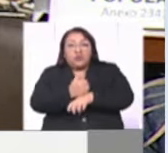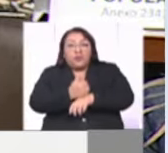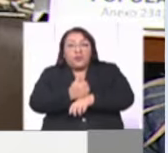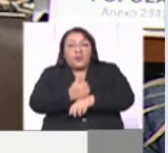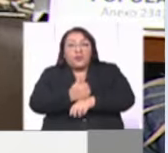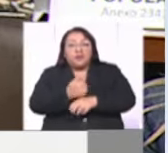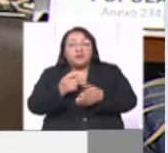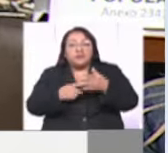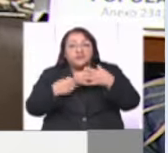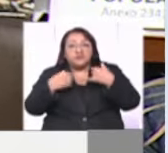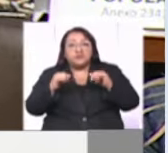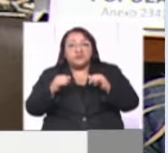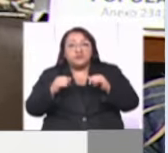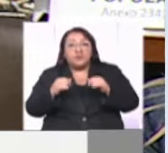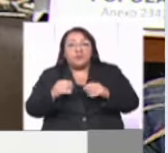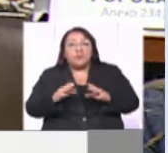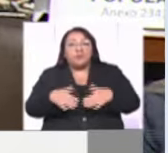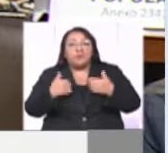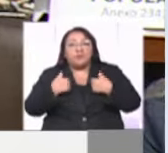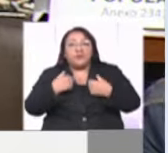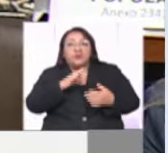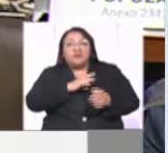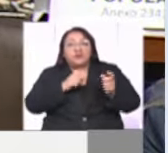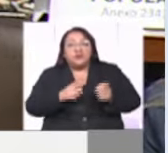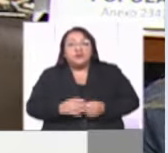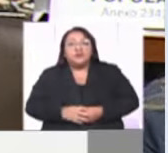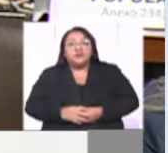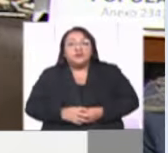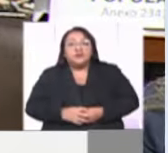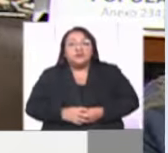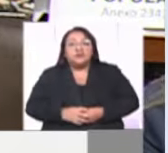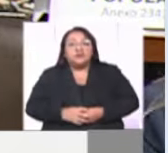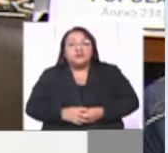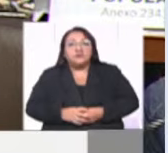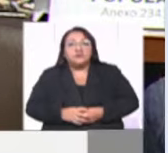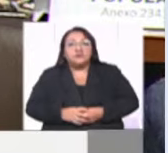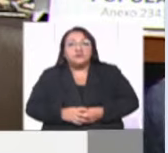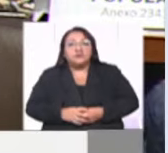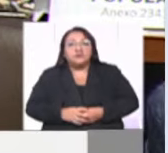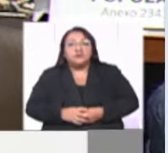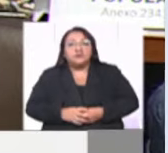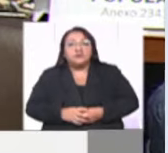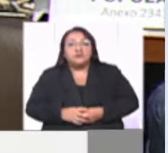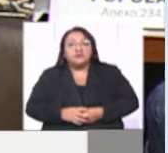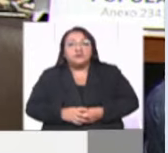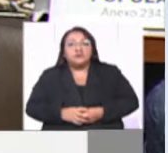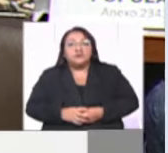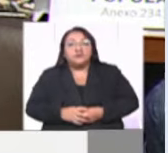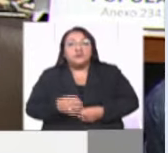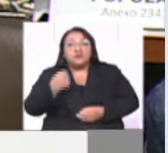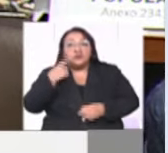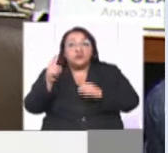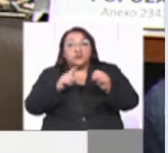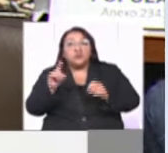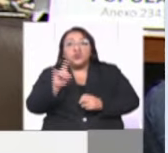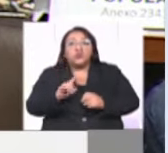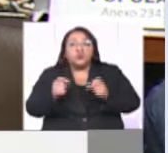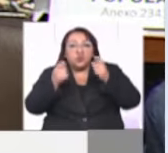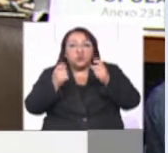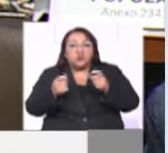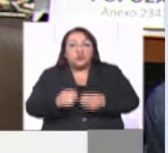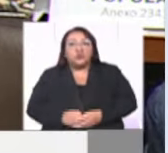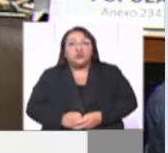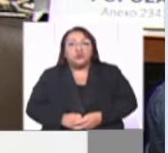poder independiente, un poder que tenemos que fiscalizar, un poder que tenemos que supervisar, un poder que tenemos que hacer uso del control